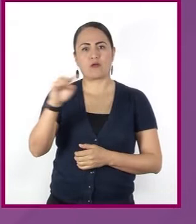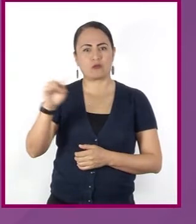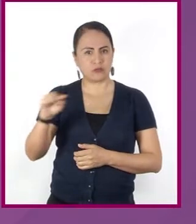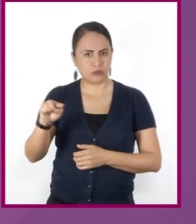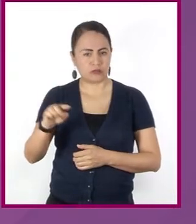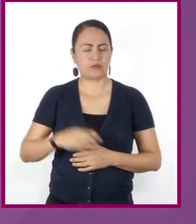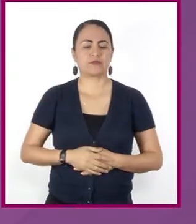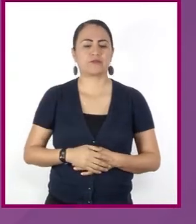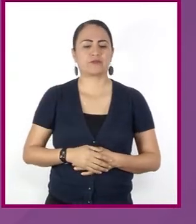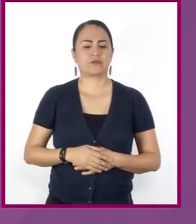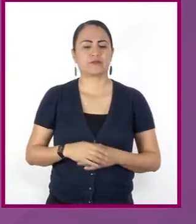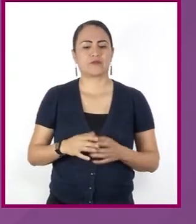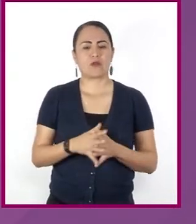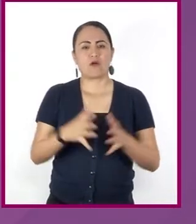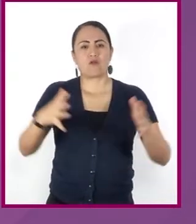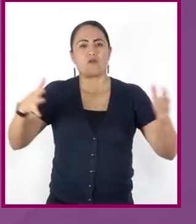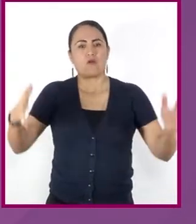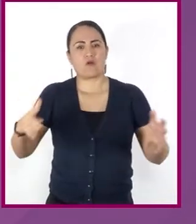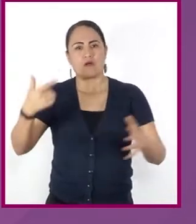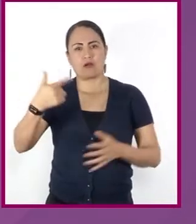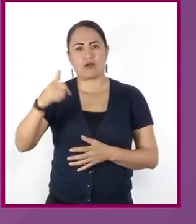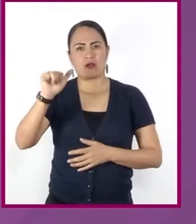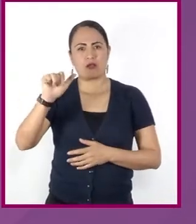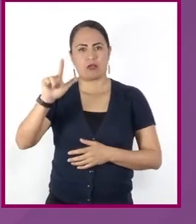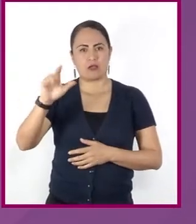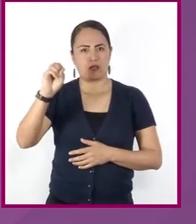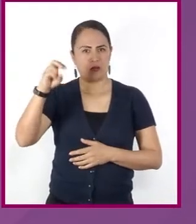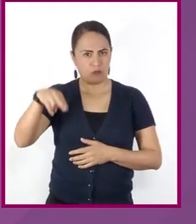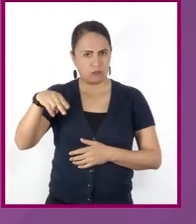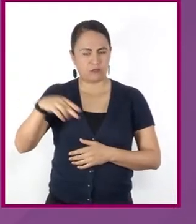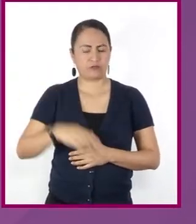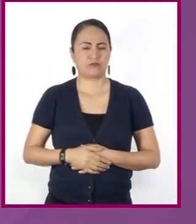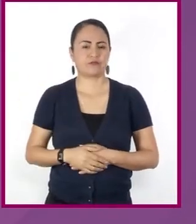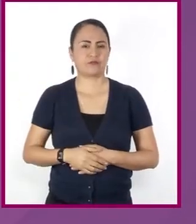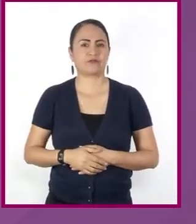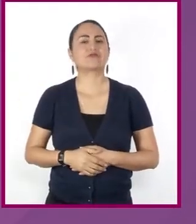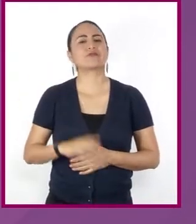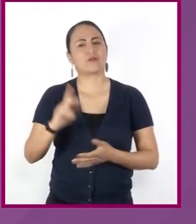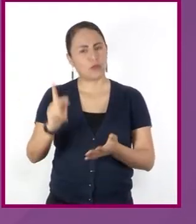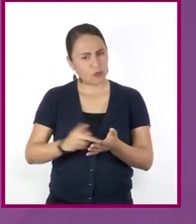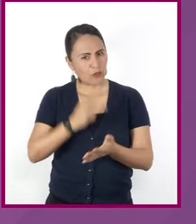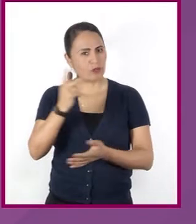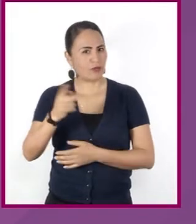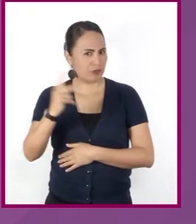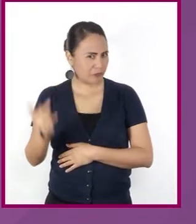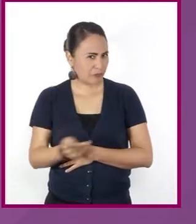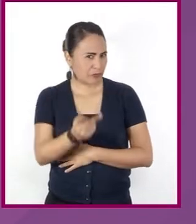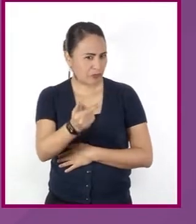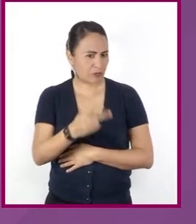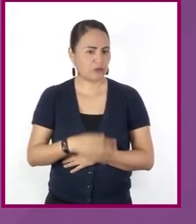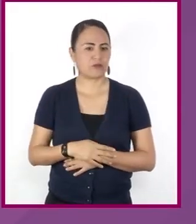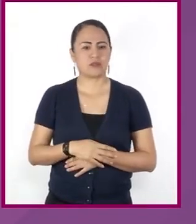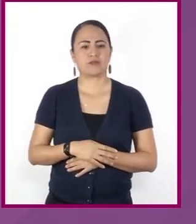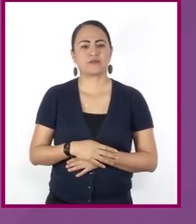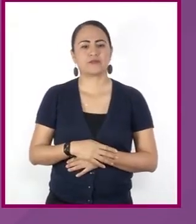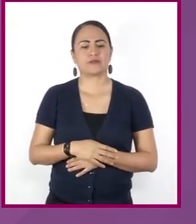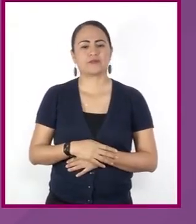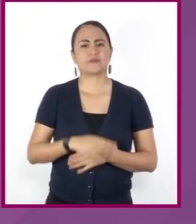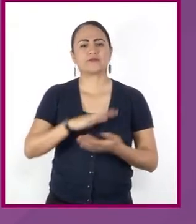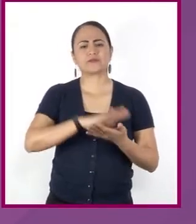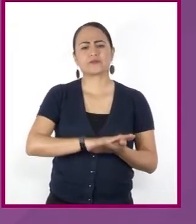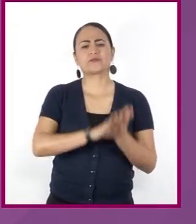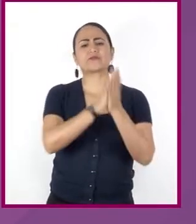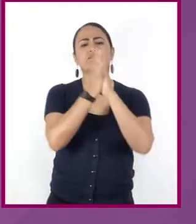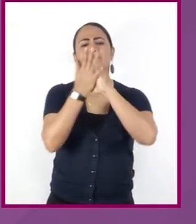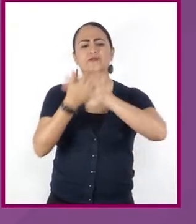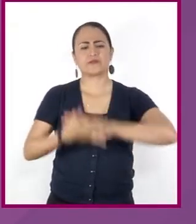magnitud de volumen, los galones. Ahora sí, retomemos la pregunta. ¿A qué magnitud consideran